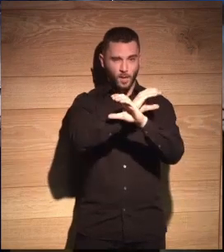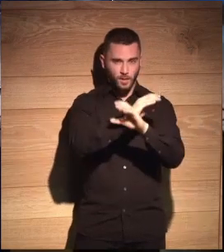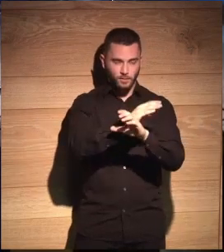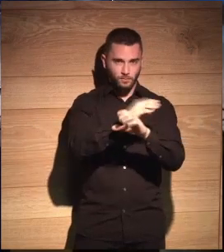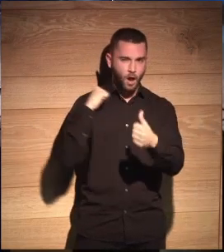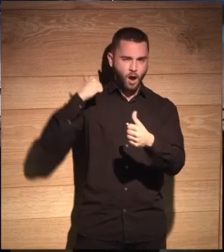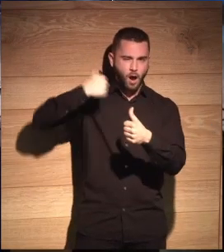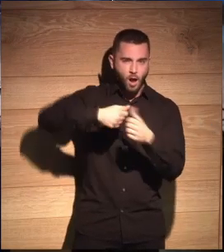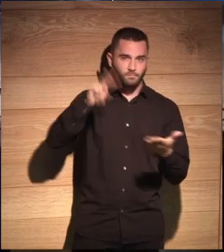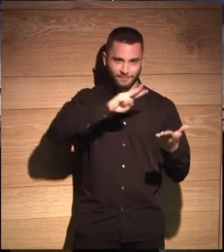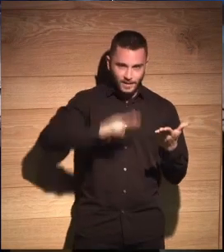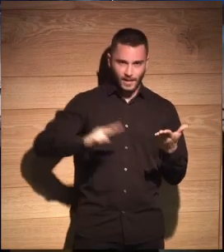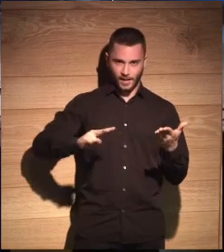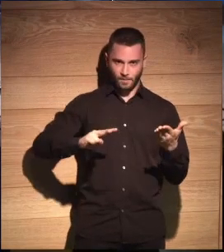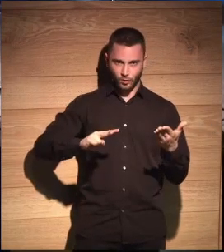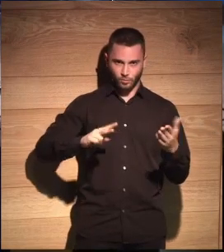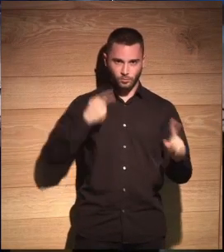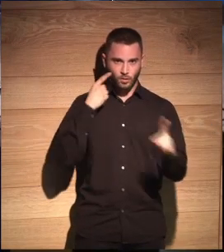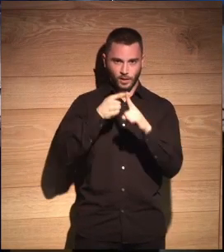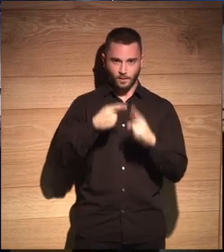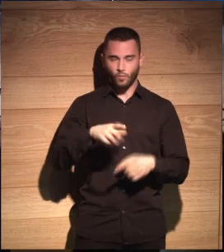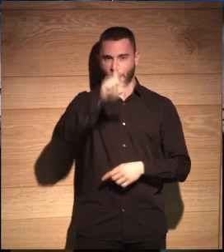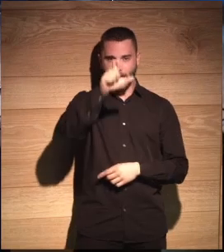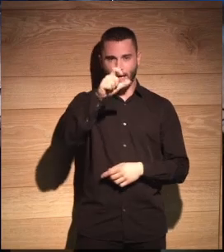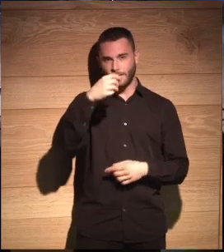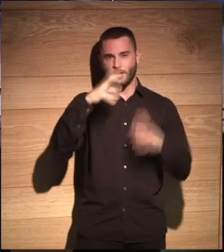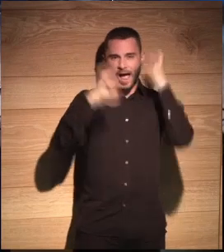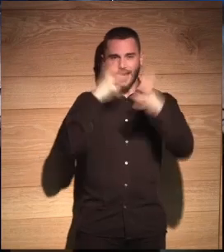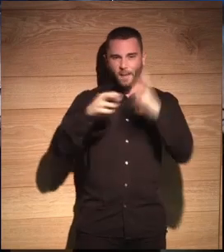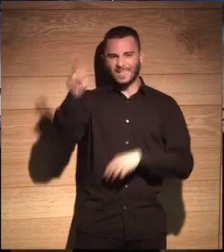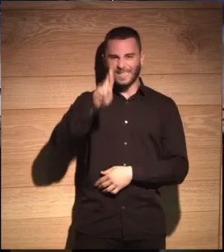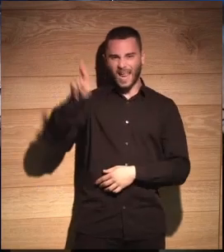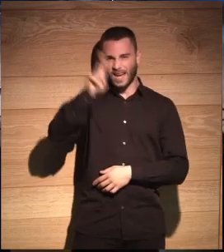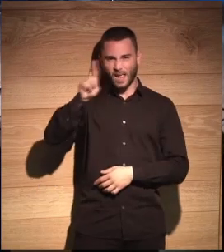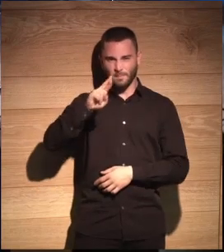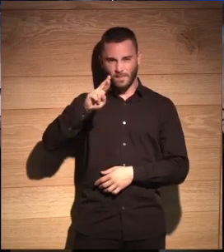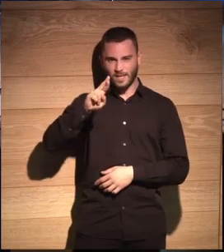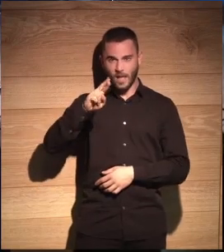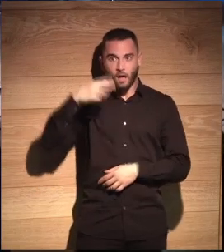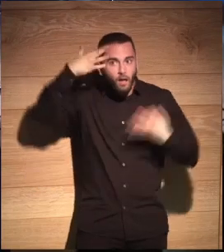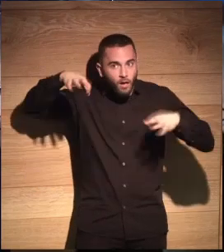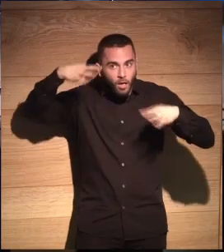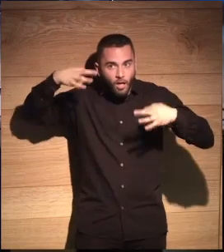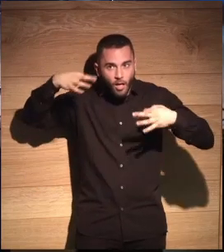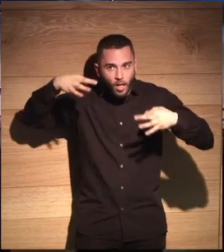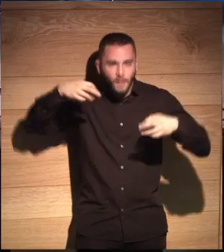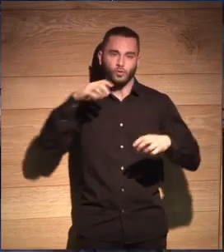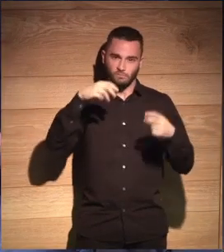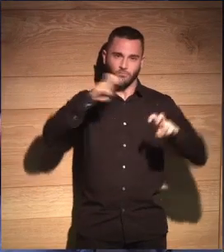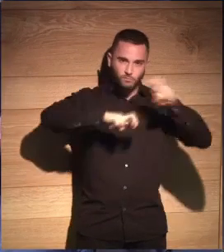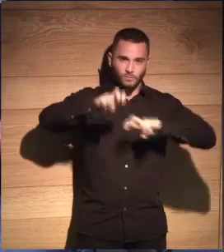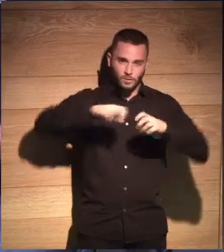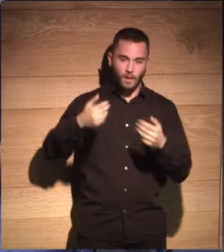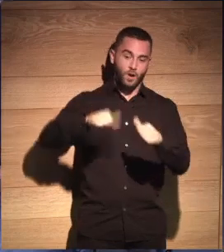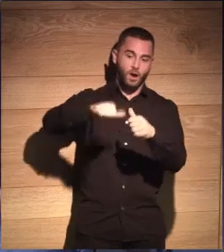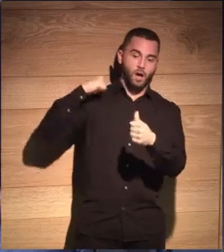evitar caer en que haya un personaje que se repita de forma involuntaria, que ya nos pasó una vez, por ejemplo, con un personaje que era